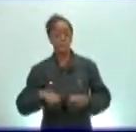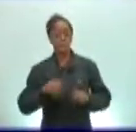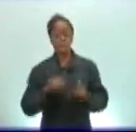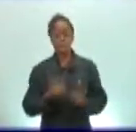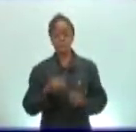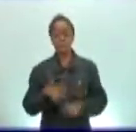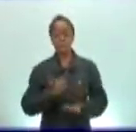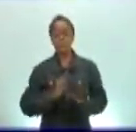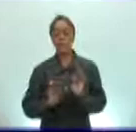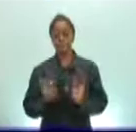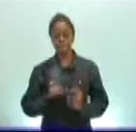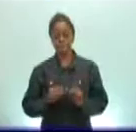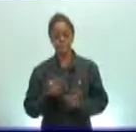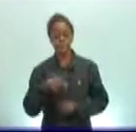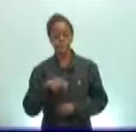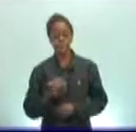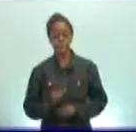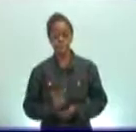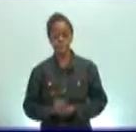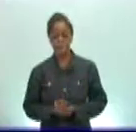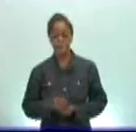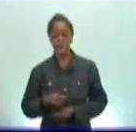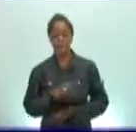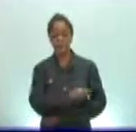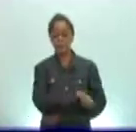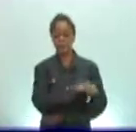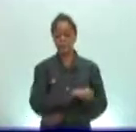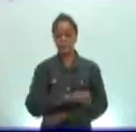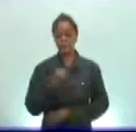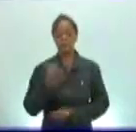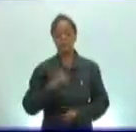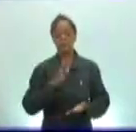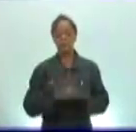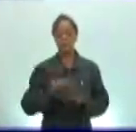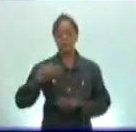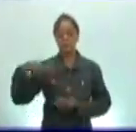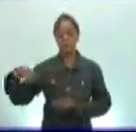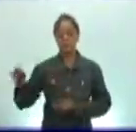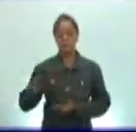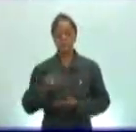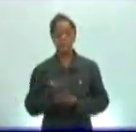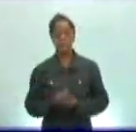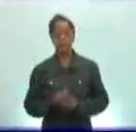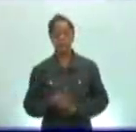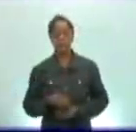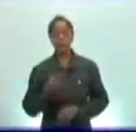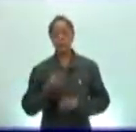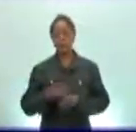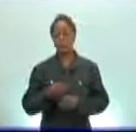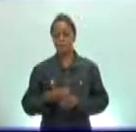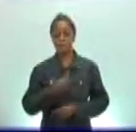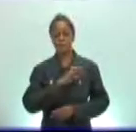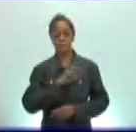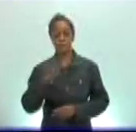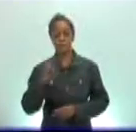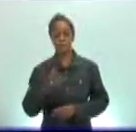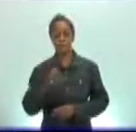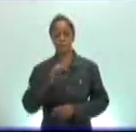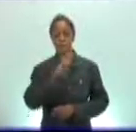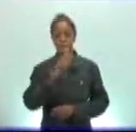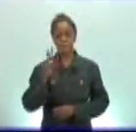independencia. Aún así, el pueblo arrojó a Machado del poder en la llamada Revolución del